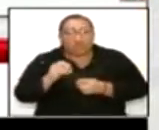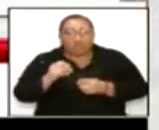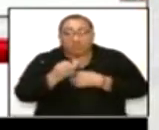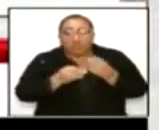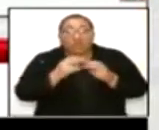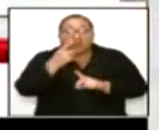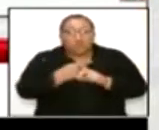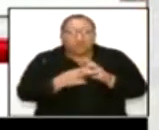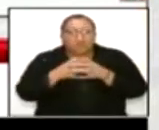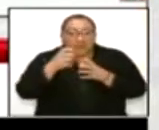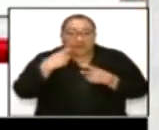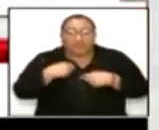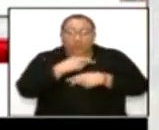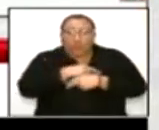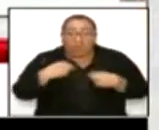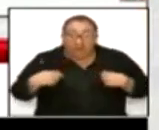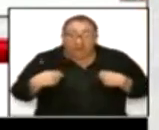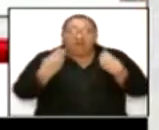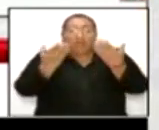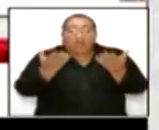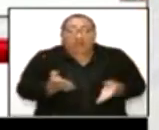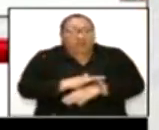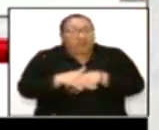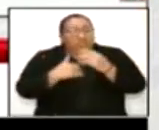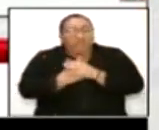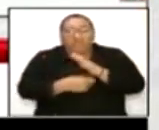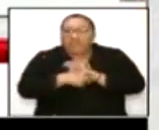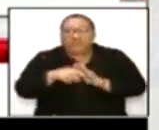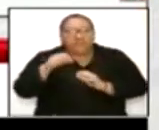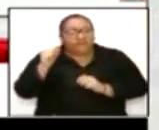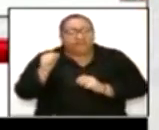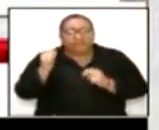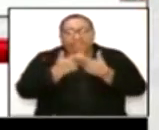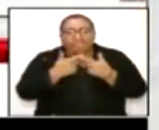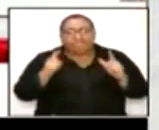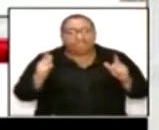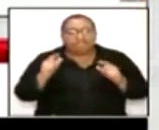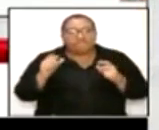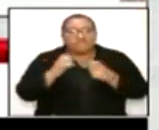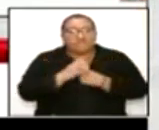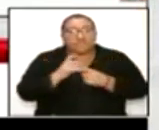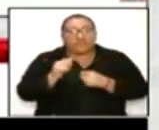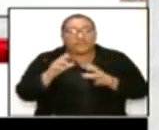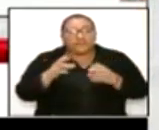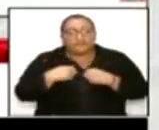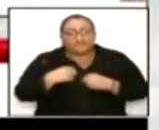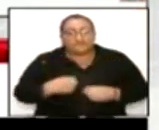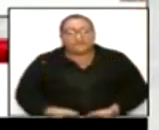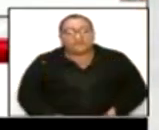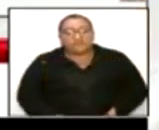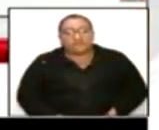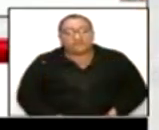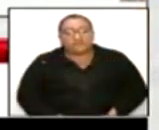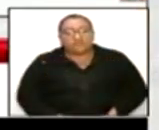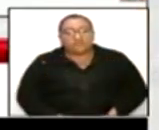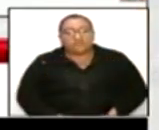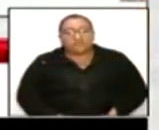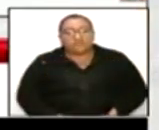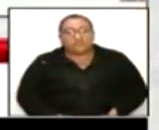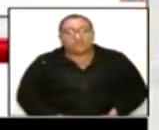seres humanos, les atribuye todos los derechos, libertades y garantías reconocidos a toda persona